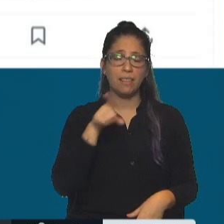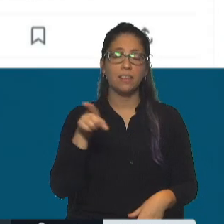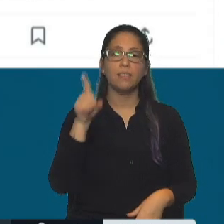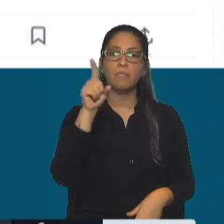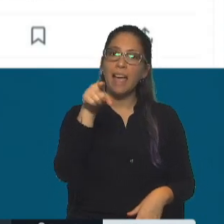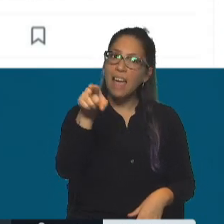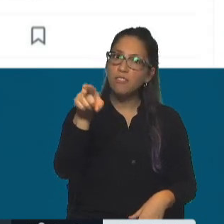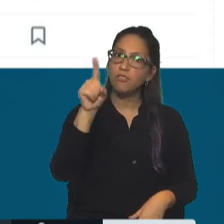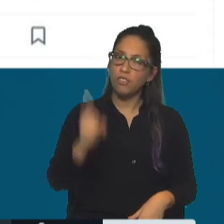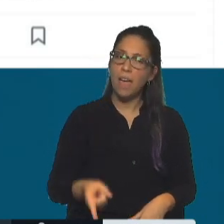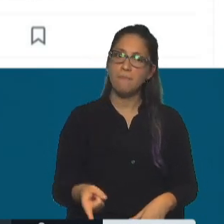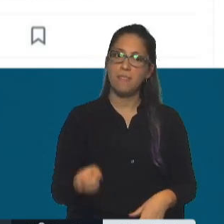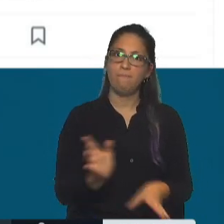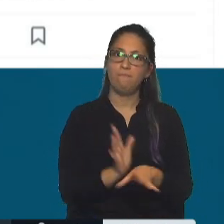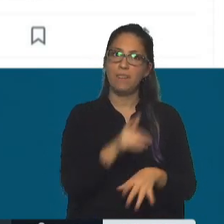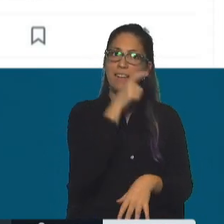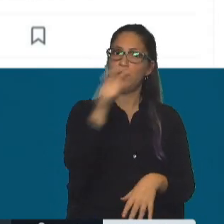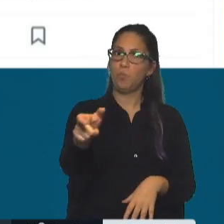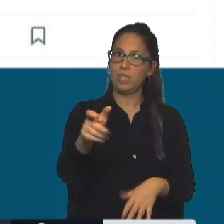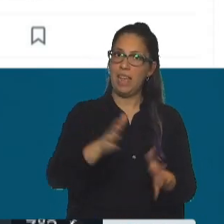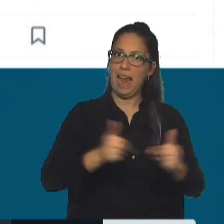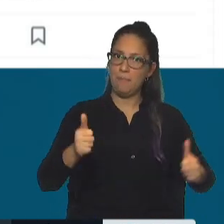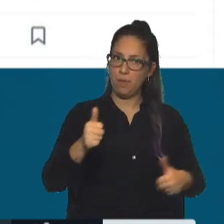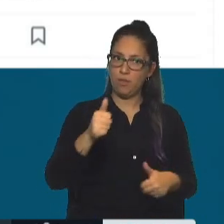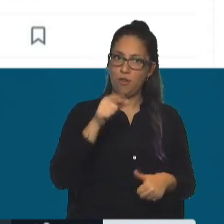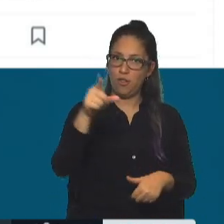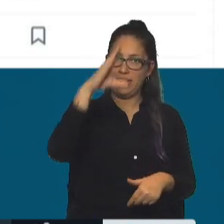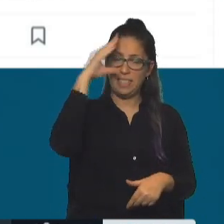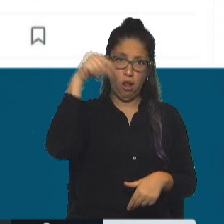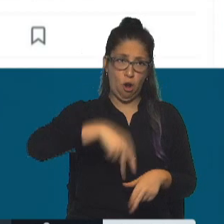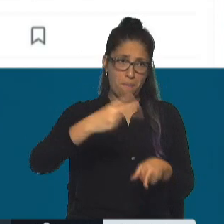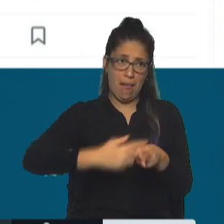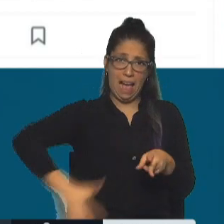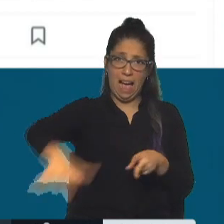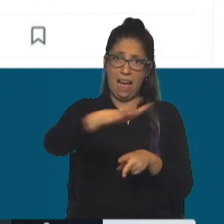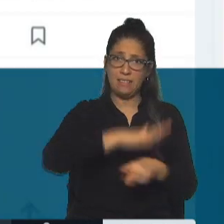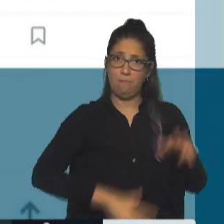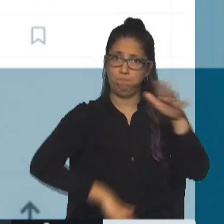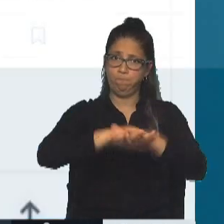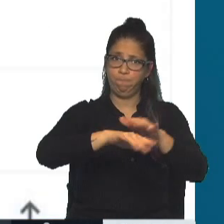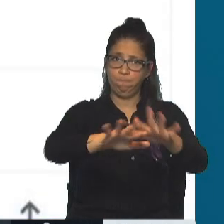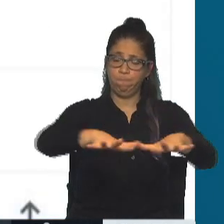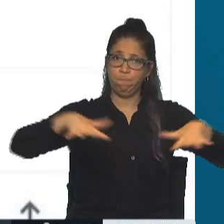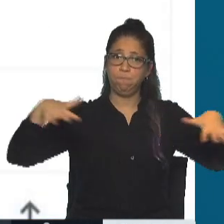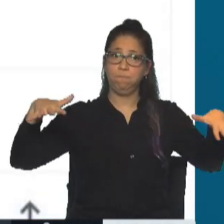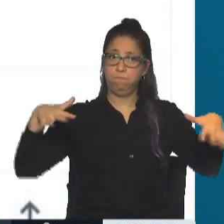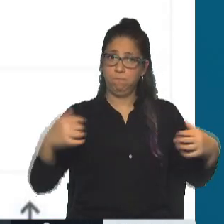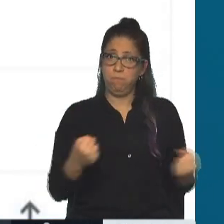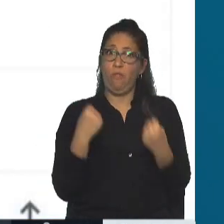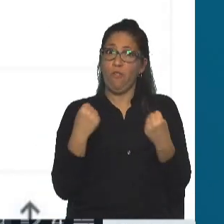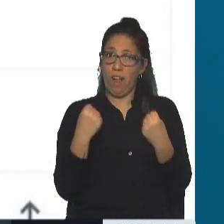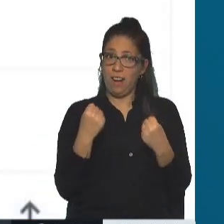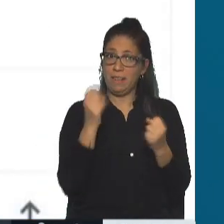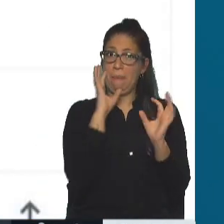de salir a responderle a Cristina, que hoy llenó la plaza, ¿no? Sí. Dio una muestra de fuerza, me parece